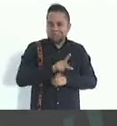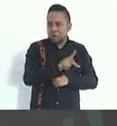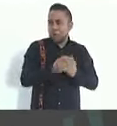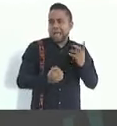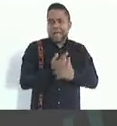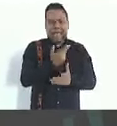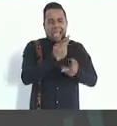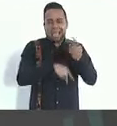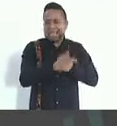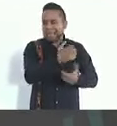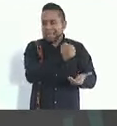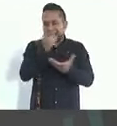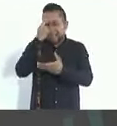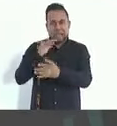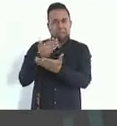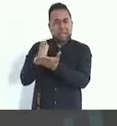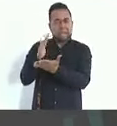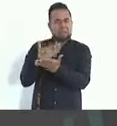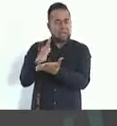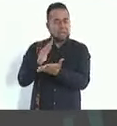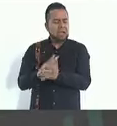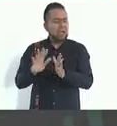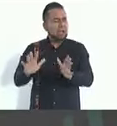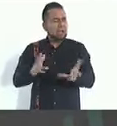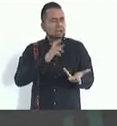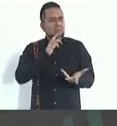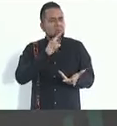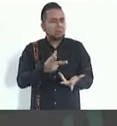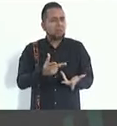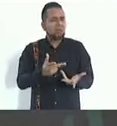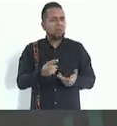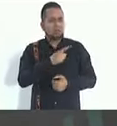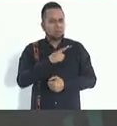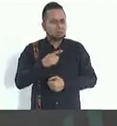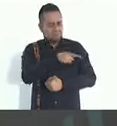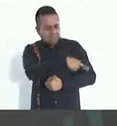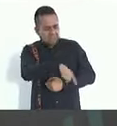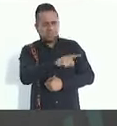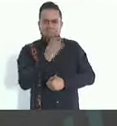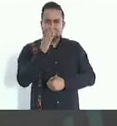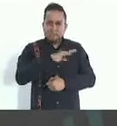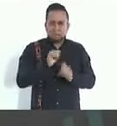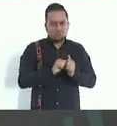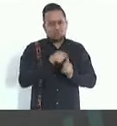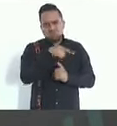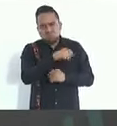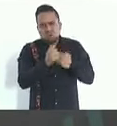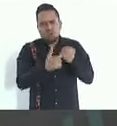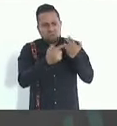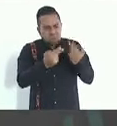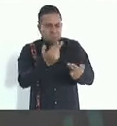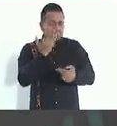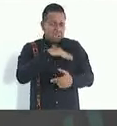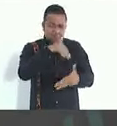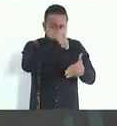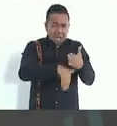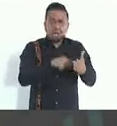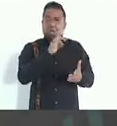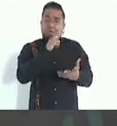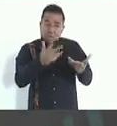¿Por qué no rescató al que le fue mal con su pequeño negocio, con